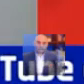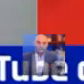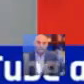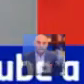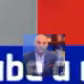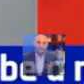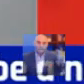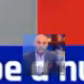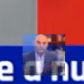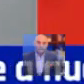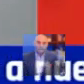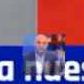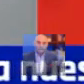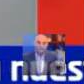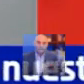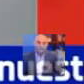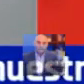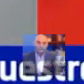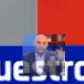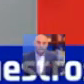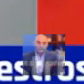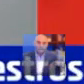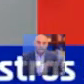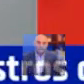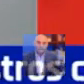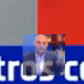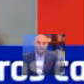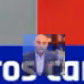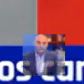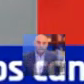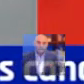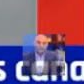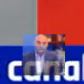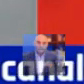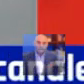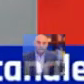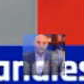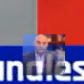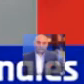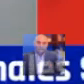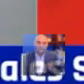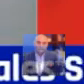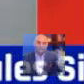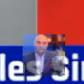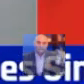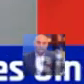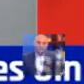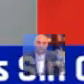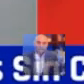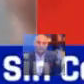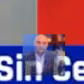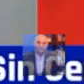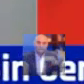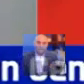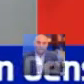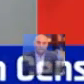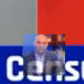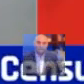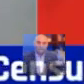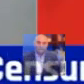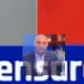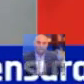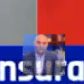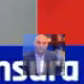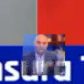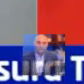rumbo y derrotar ese amasijo neoliberal que constituyeron primero la dupla del